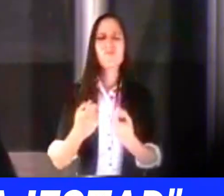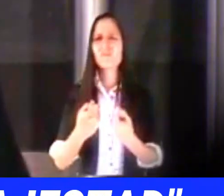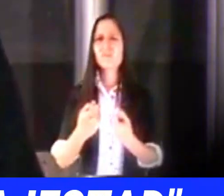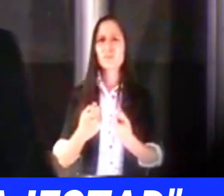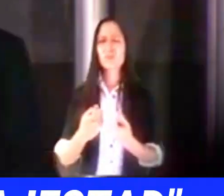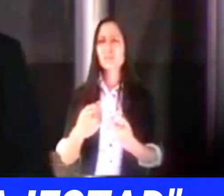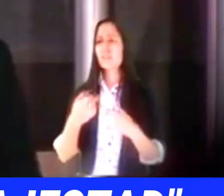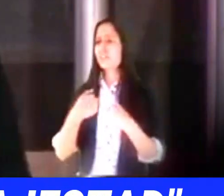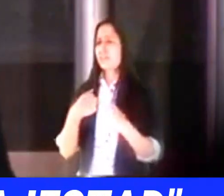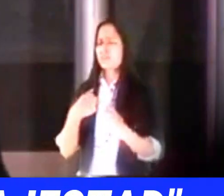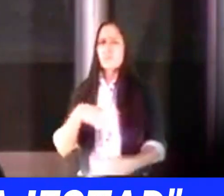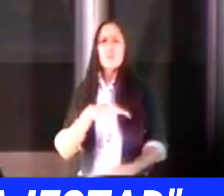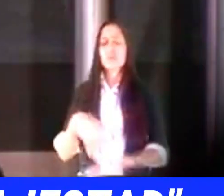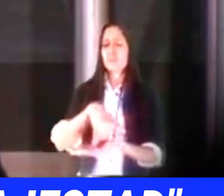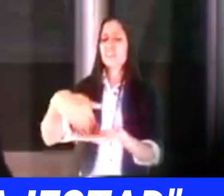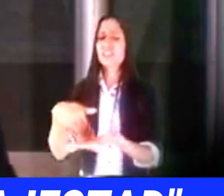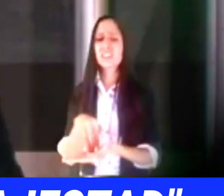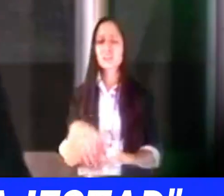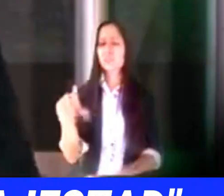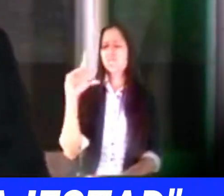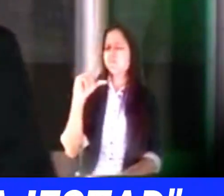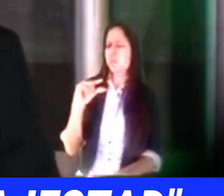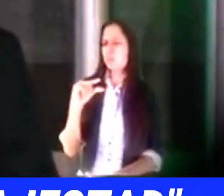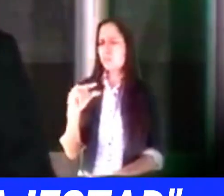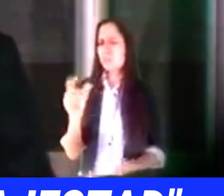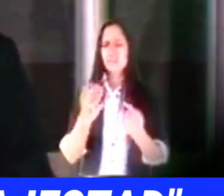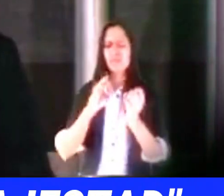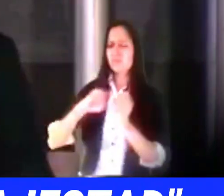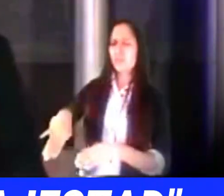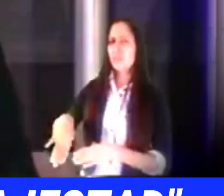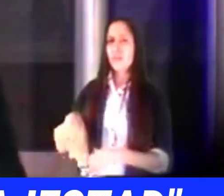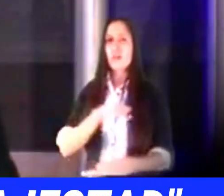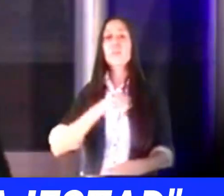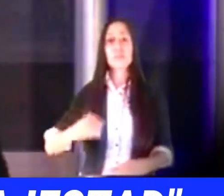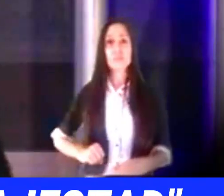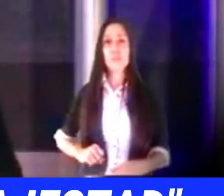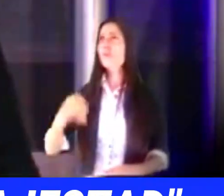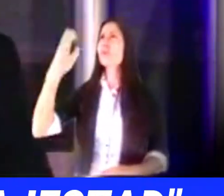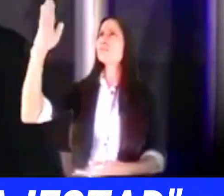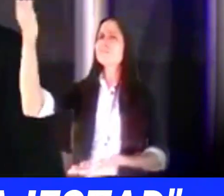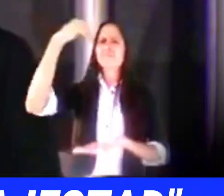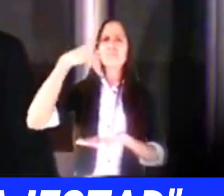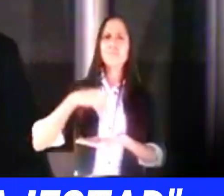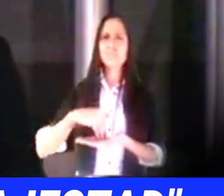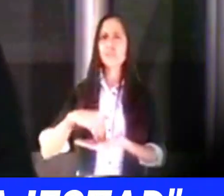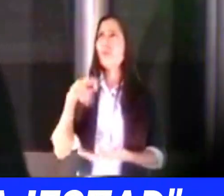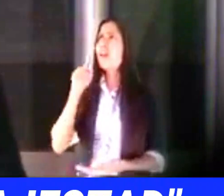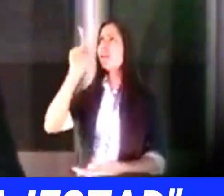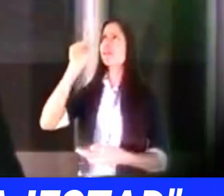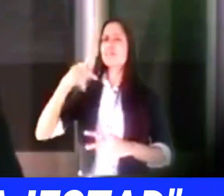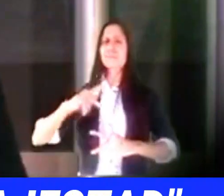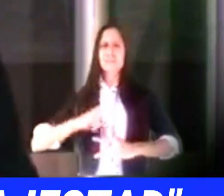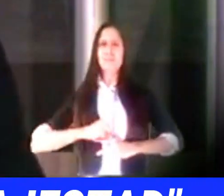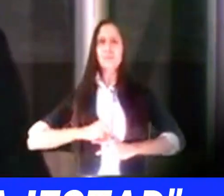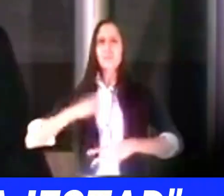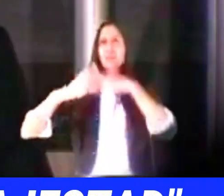no significábamos nada para nadie. Pero el Señor dejó su trono, el dueño del cielo, de la tierra,